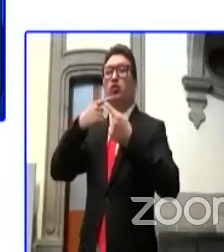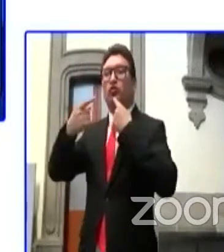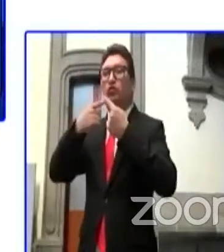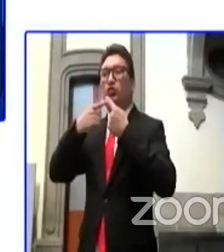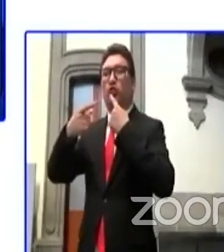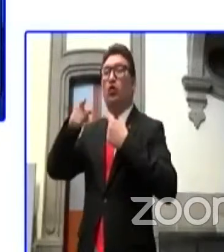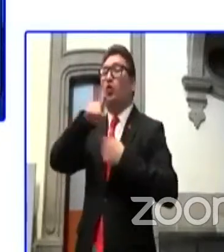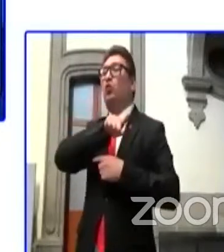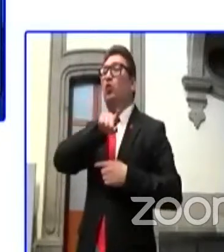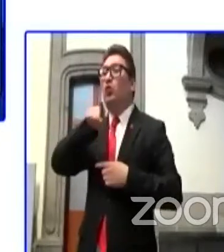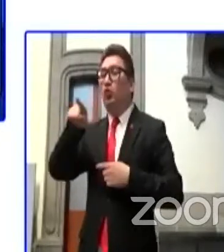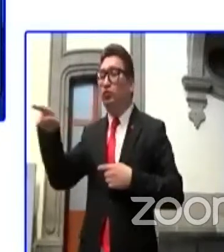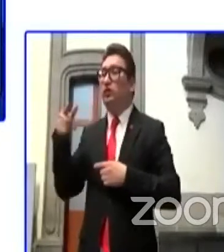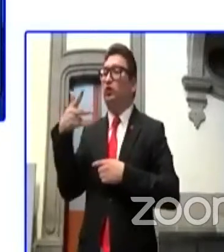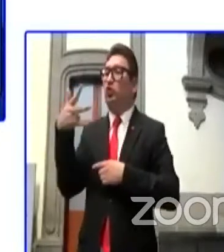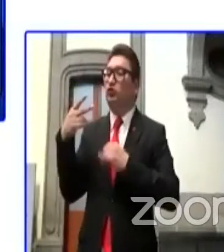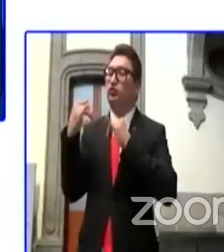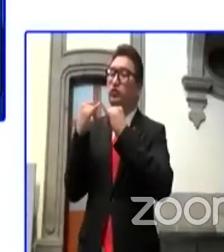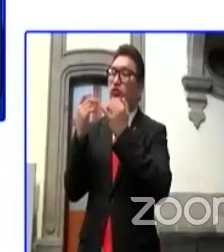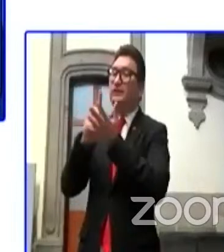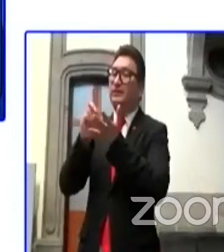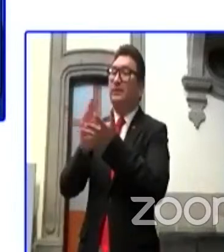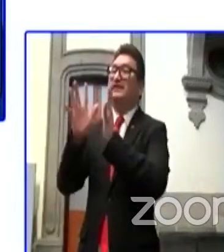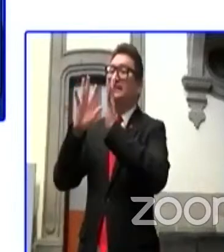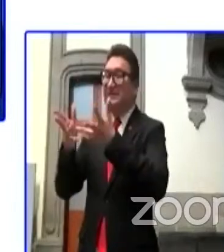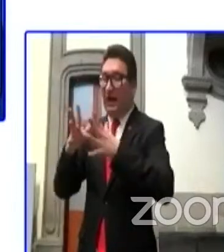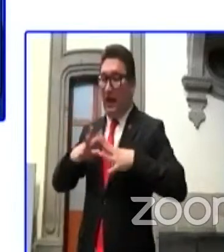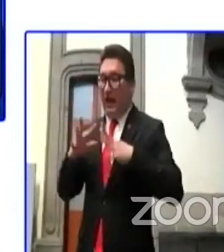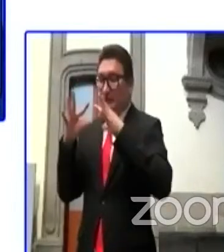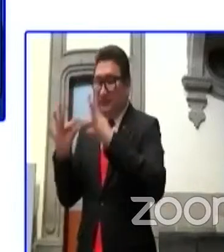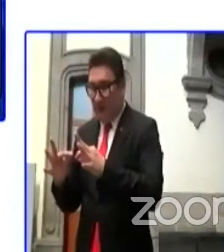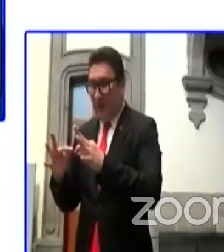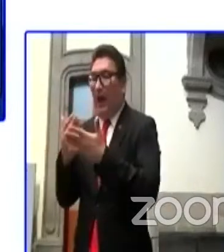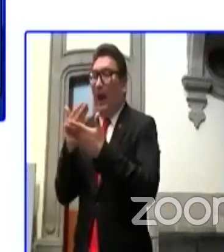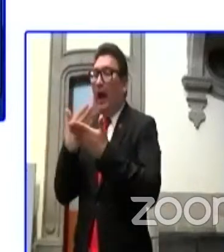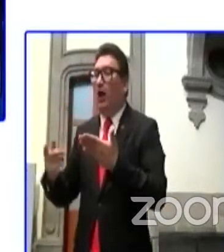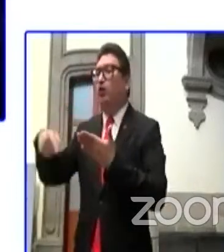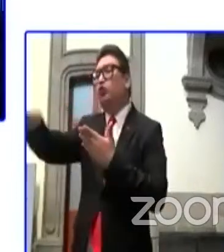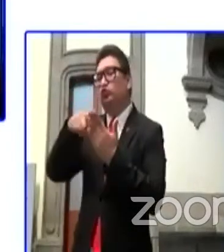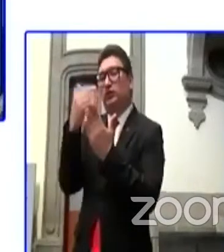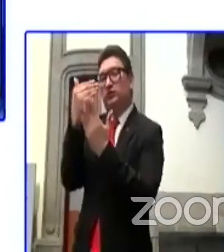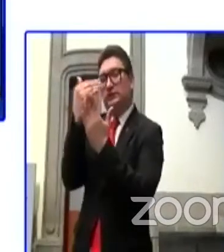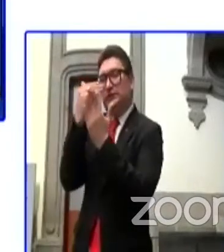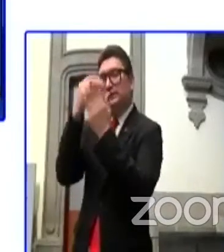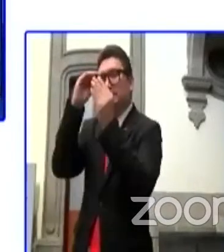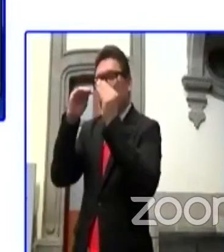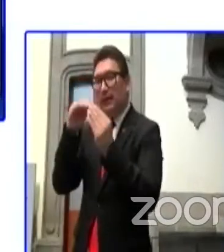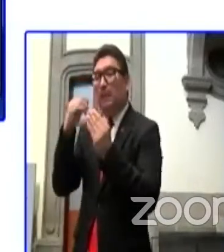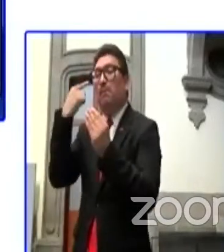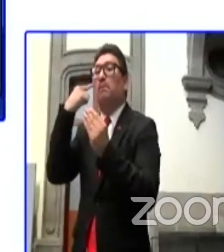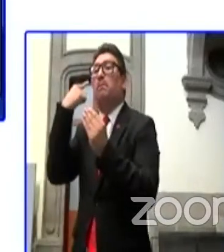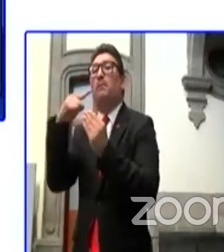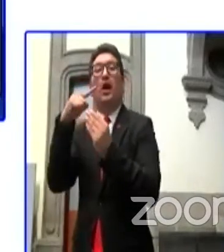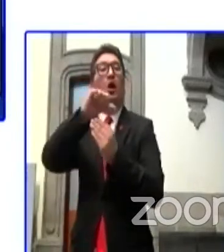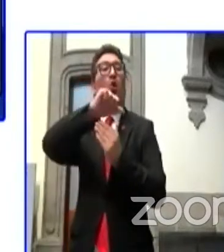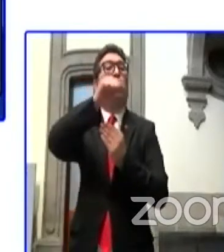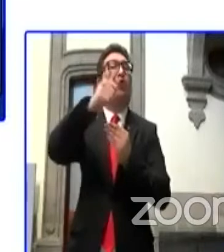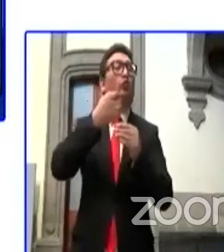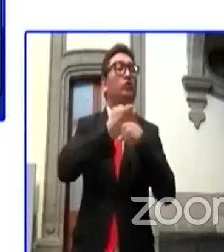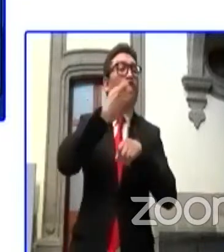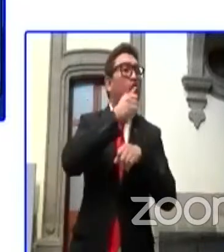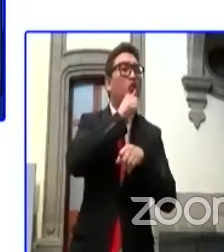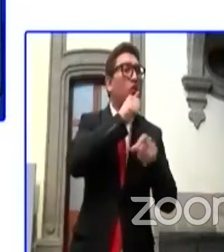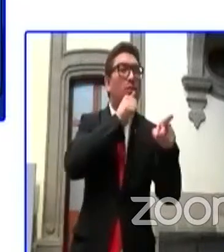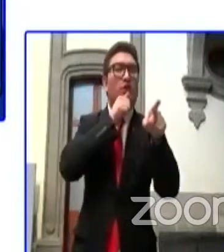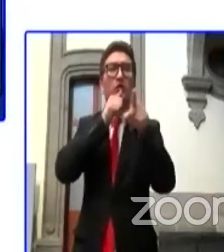lo trajinaron. Entonces, seamos proactivos y ayudemos que los demás estados con este reto que